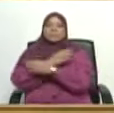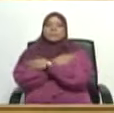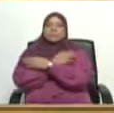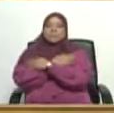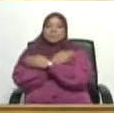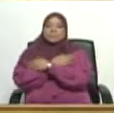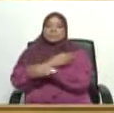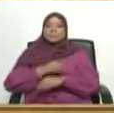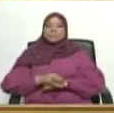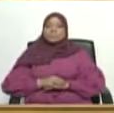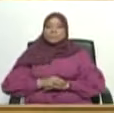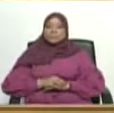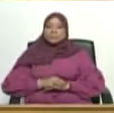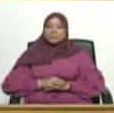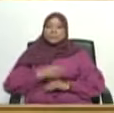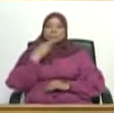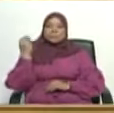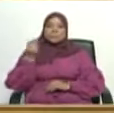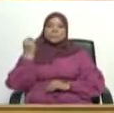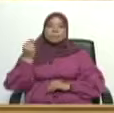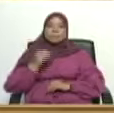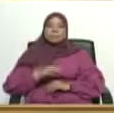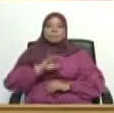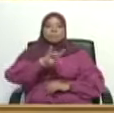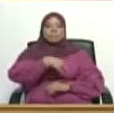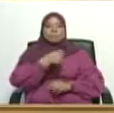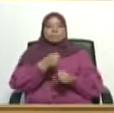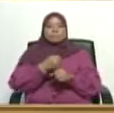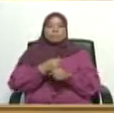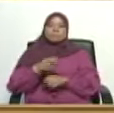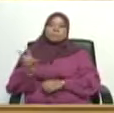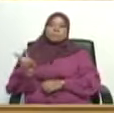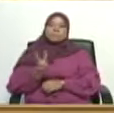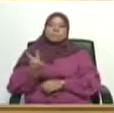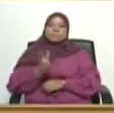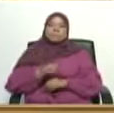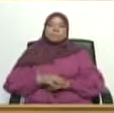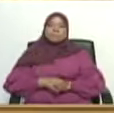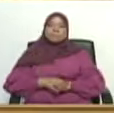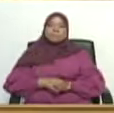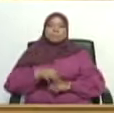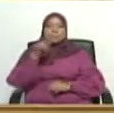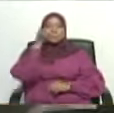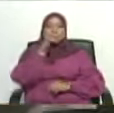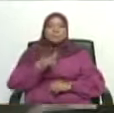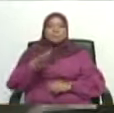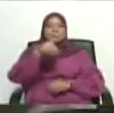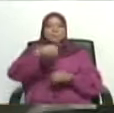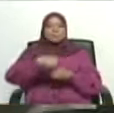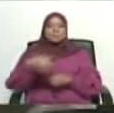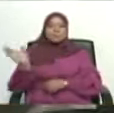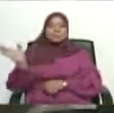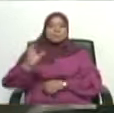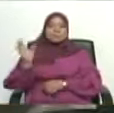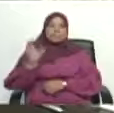felicitamos y agradecemos a la juventud universitaria venezolana que hoy colmó las calles de Caracas